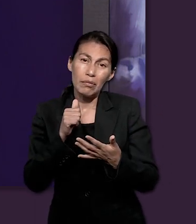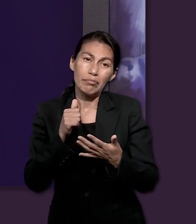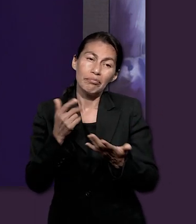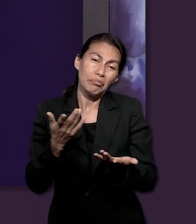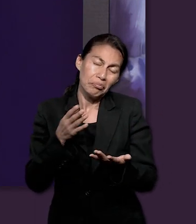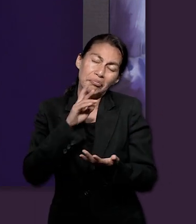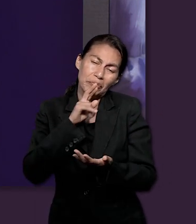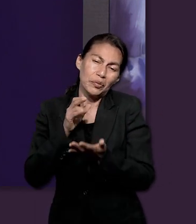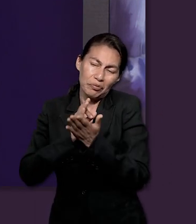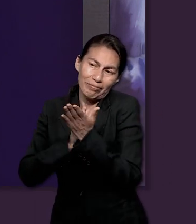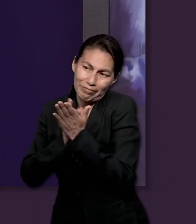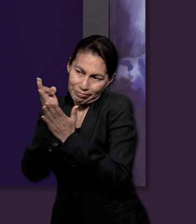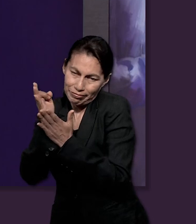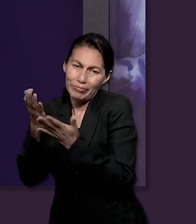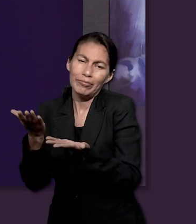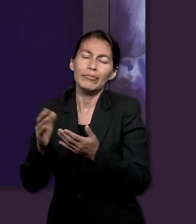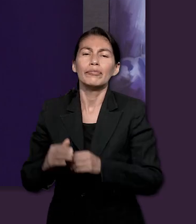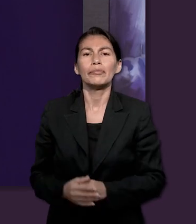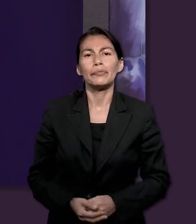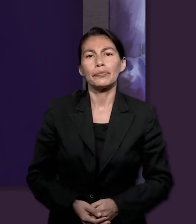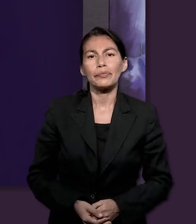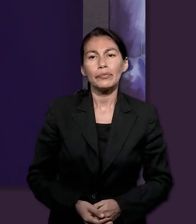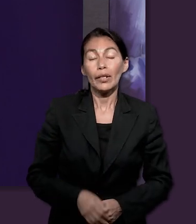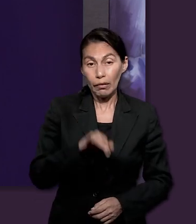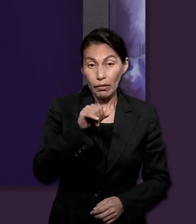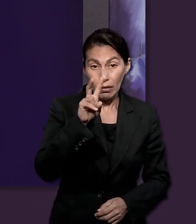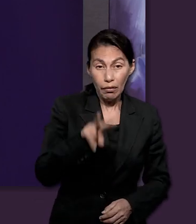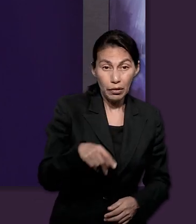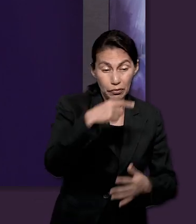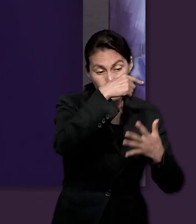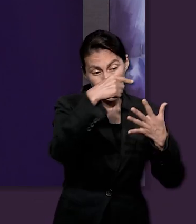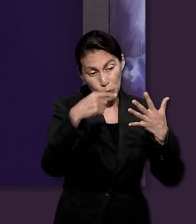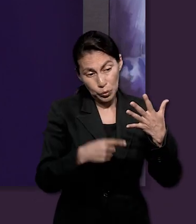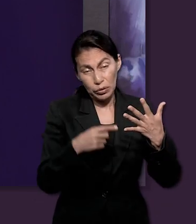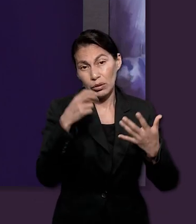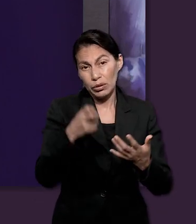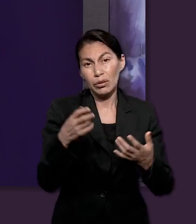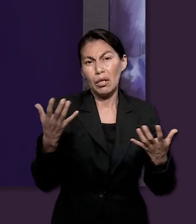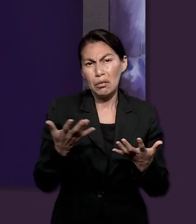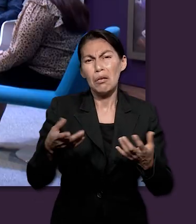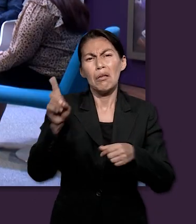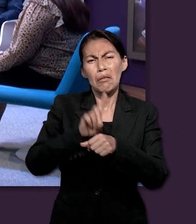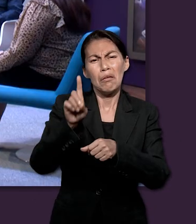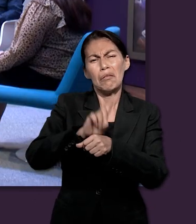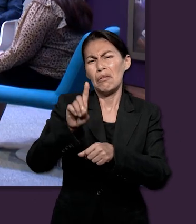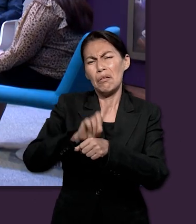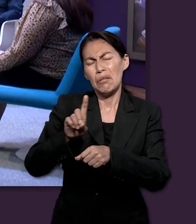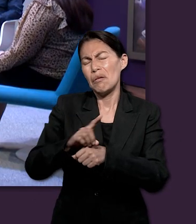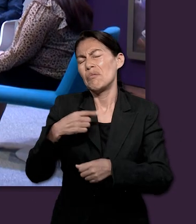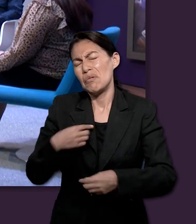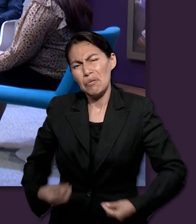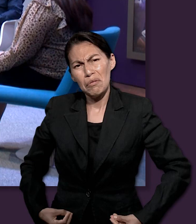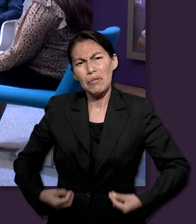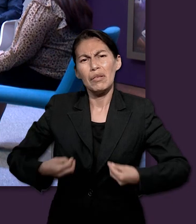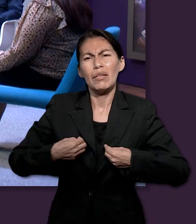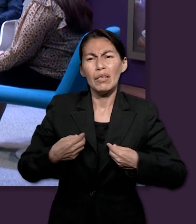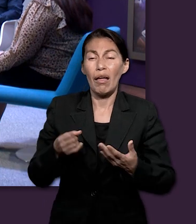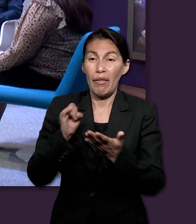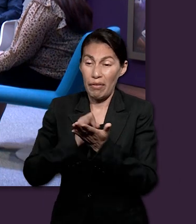Hay que mantenernos en esa línea. Y todas estas cosas podemos nosotros aplicarlas en nuestro día a